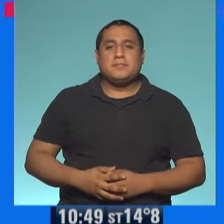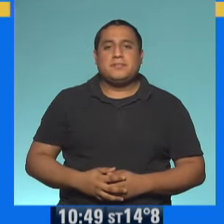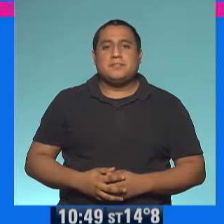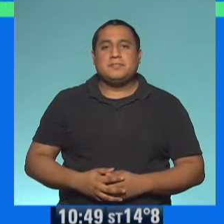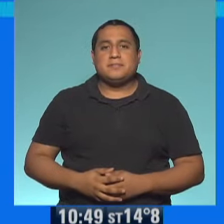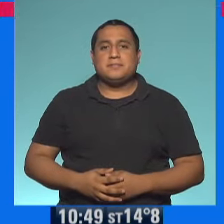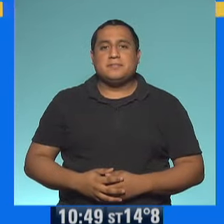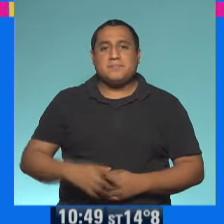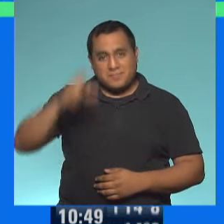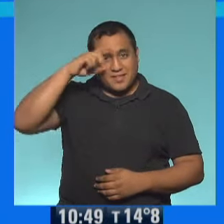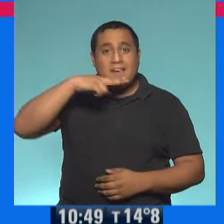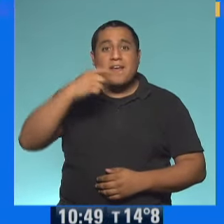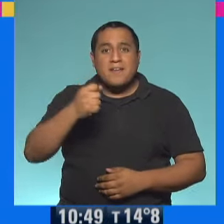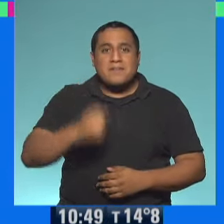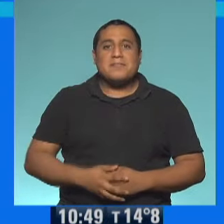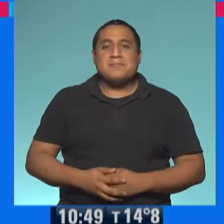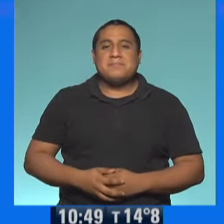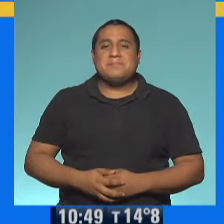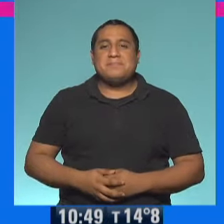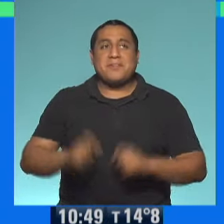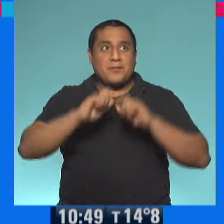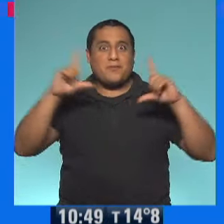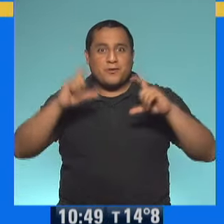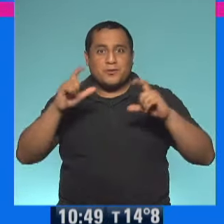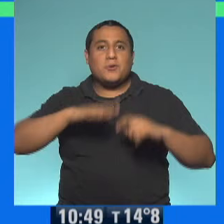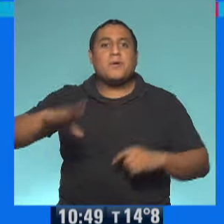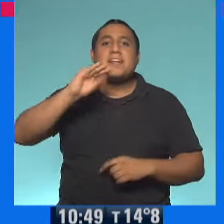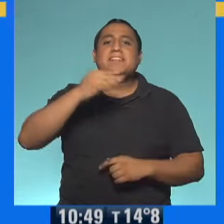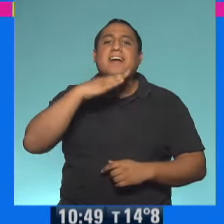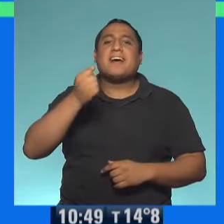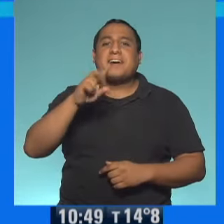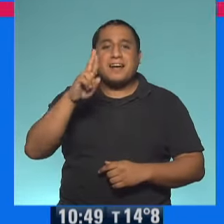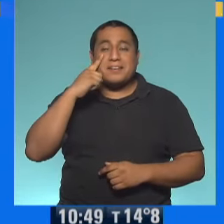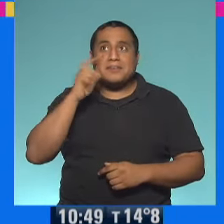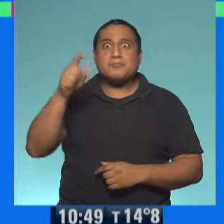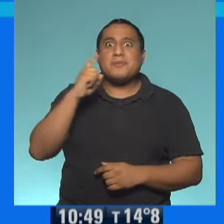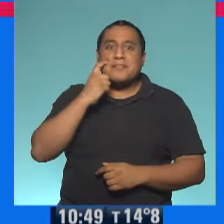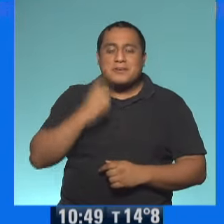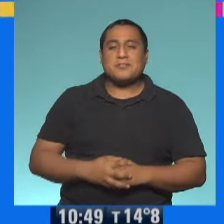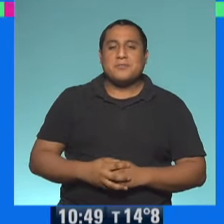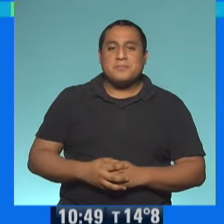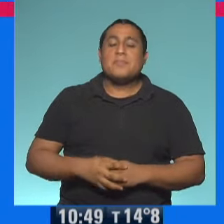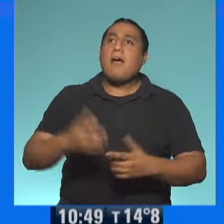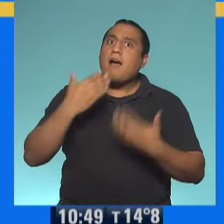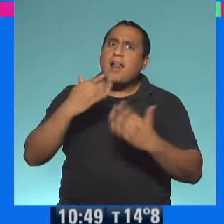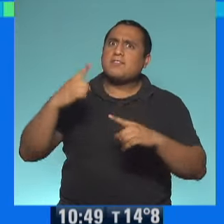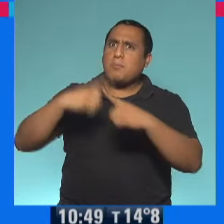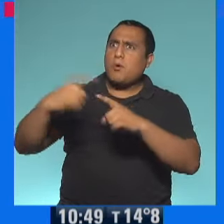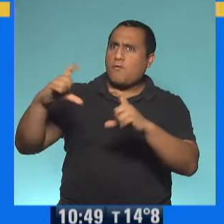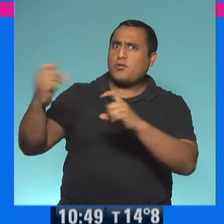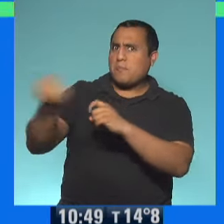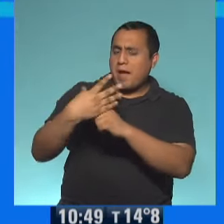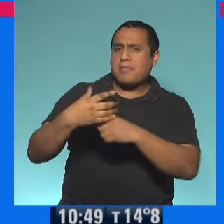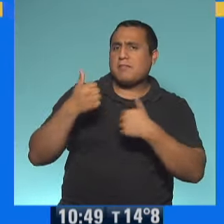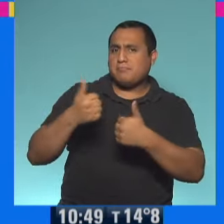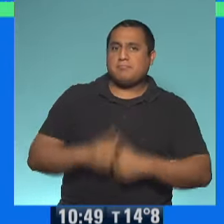Oh, ¡miren esto! Eva les comparte una foto del carnaval de Chajarí, Entre Ríos. ¡Qué belleza! ¡Hermoso, Eva! ¡Muchísimas el tamaño gracias! De esa